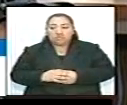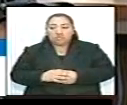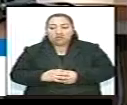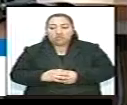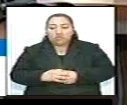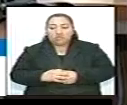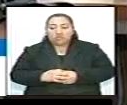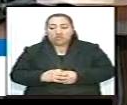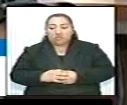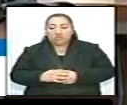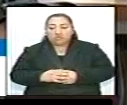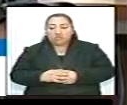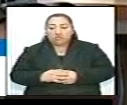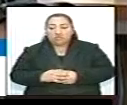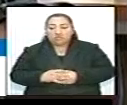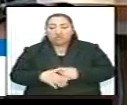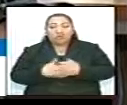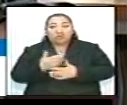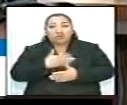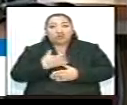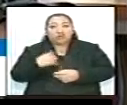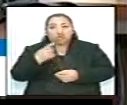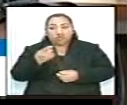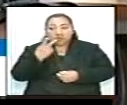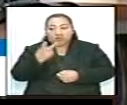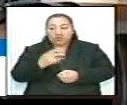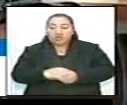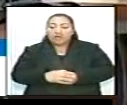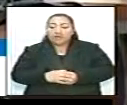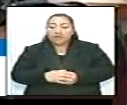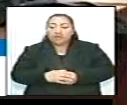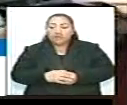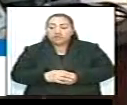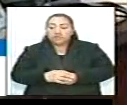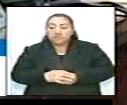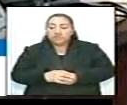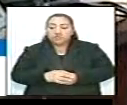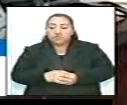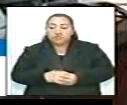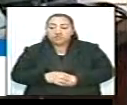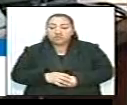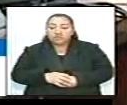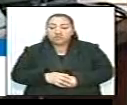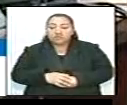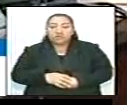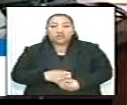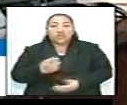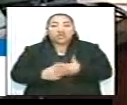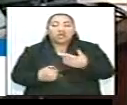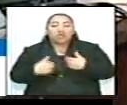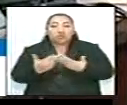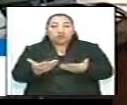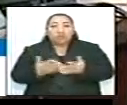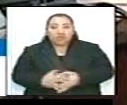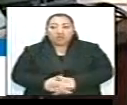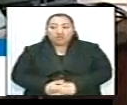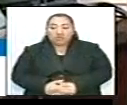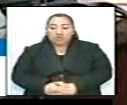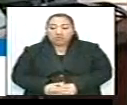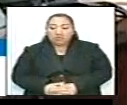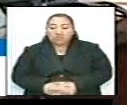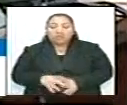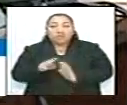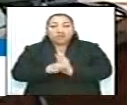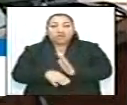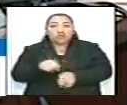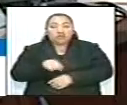Yo, de todas maneras, para que usted tenga bien precisado qué es lo que estoy solicitando, en el menor